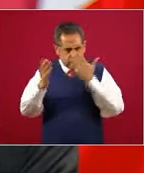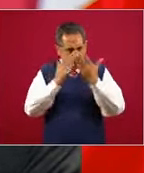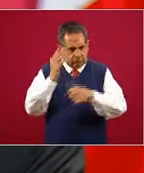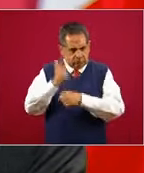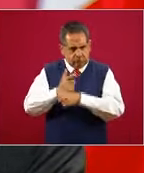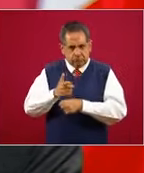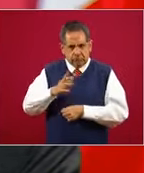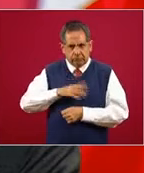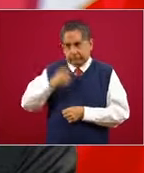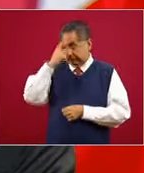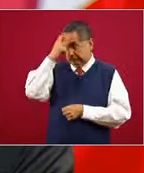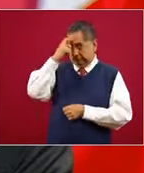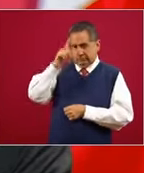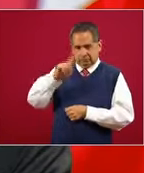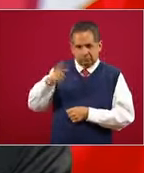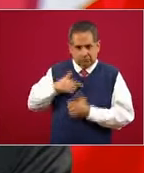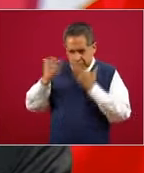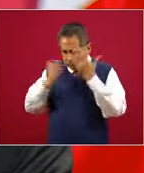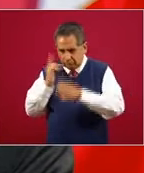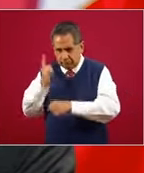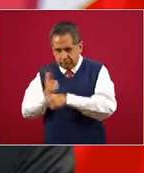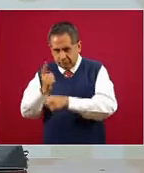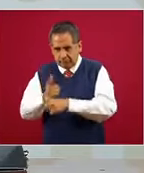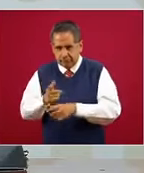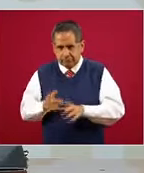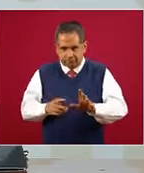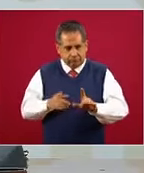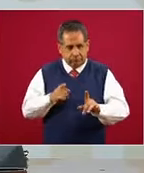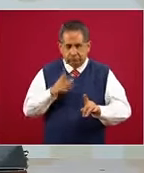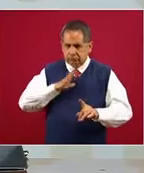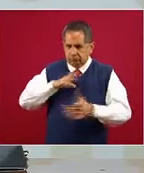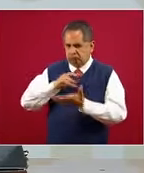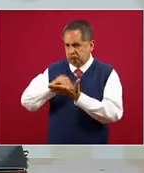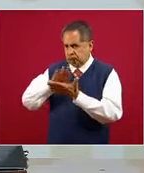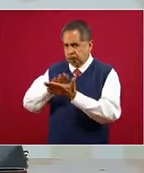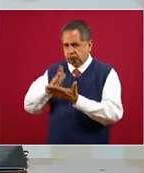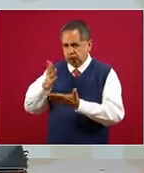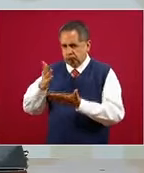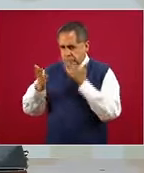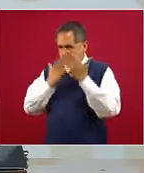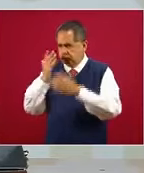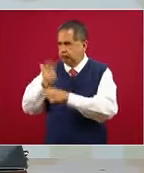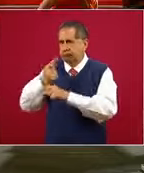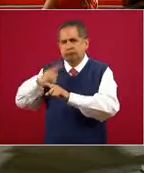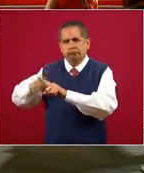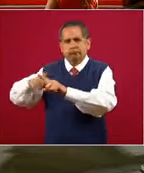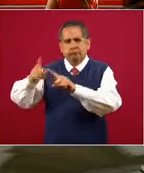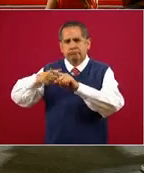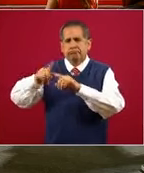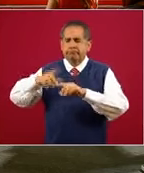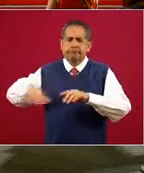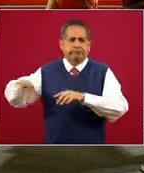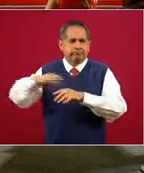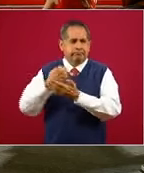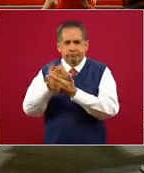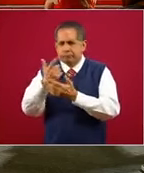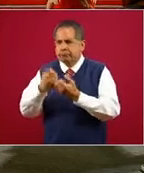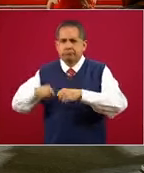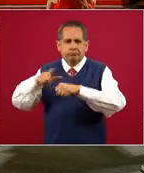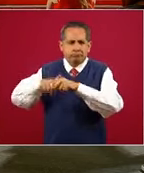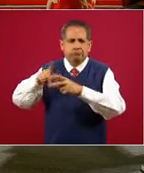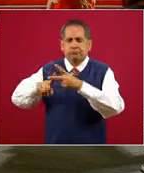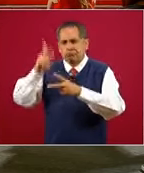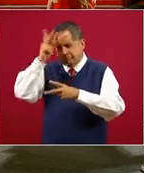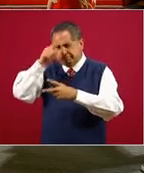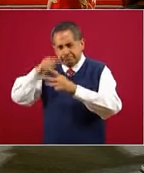no crean que se me está ocurriendo en este momento, está documentado por distintos campos, la economía, la sociología,